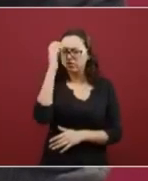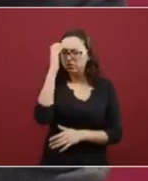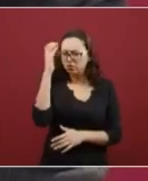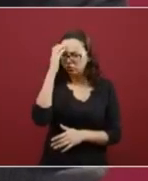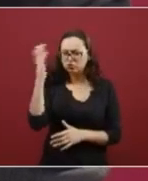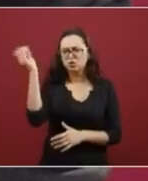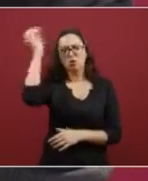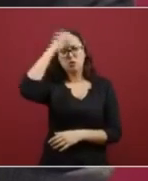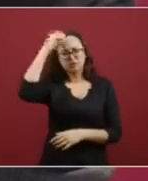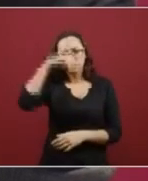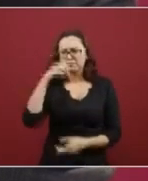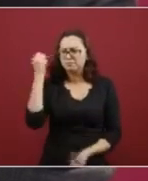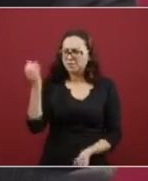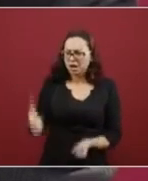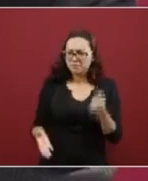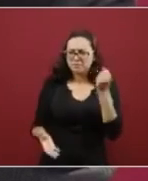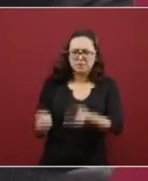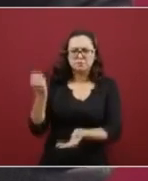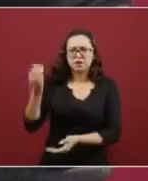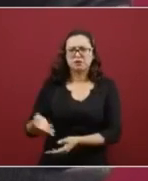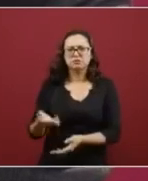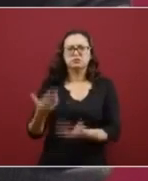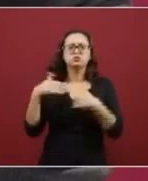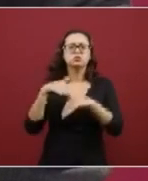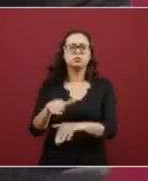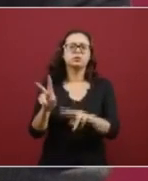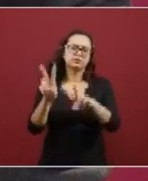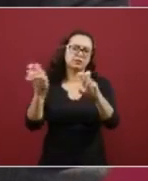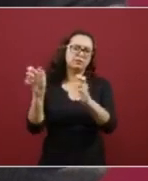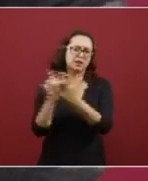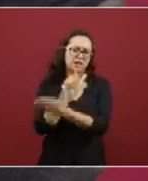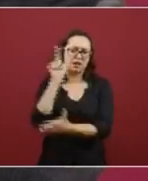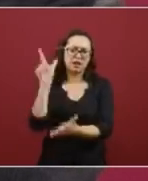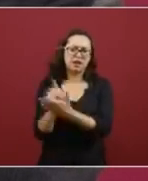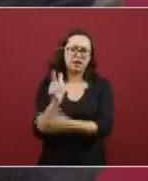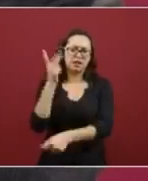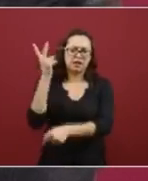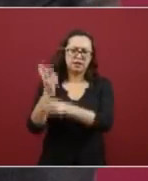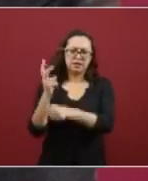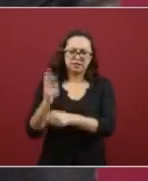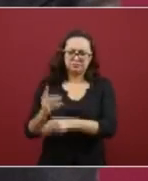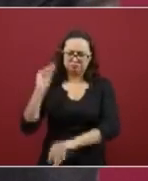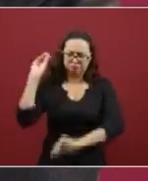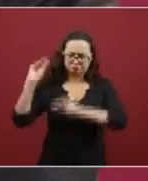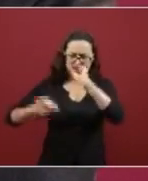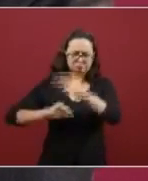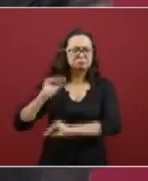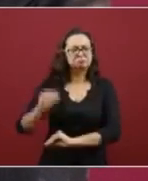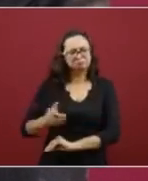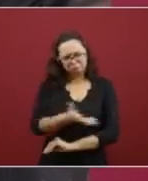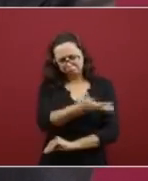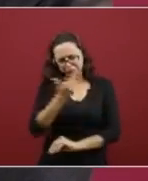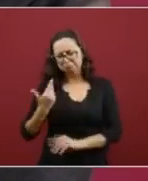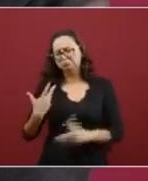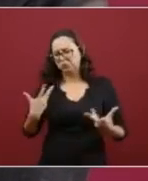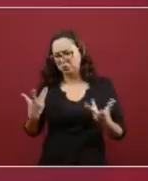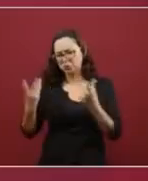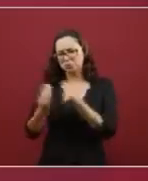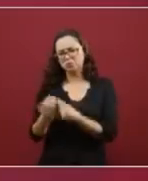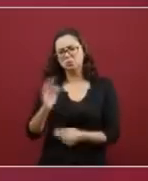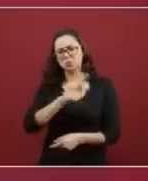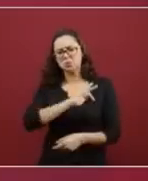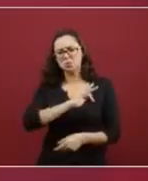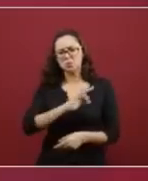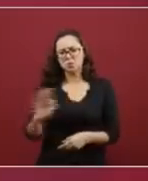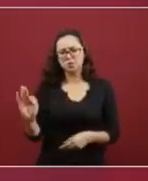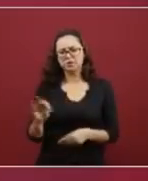dar su punto de vista sobre la elaboración de las leyes secundarias y